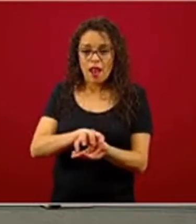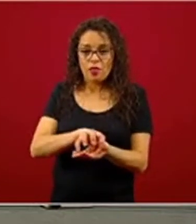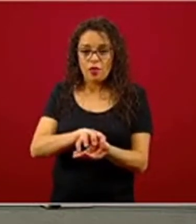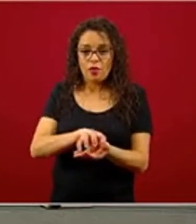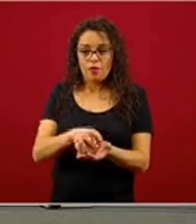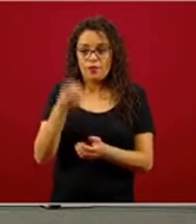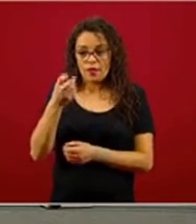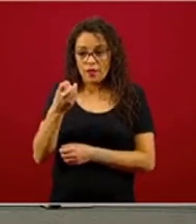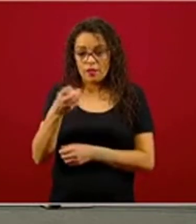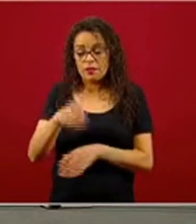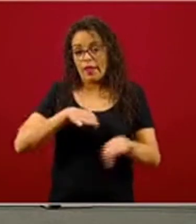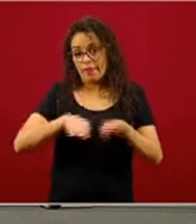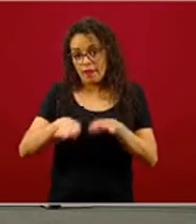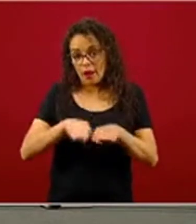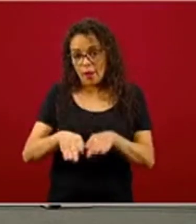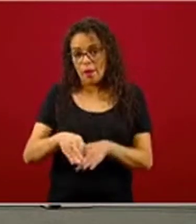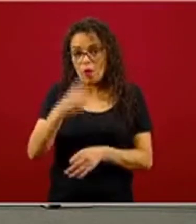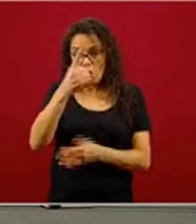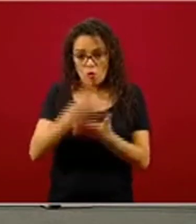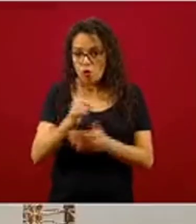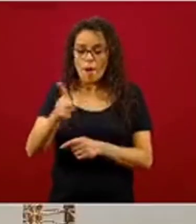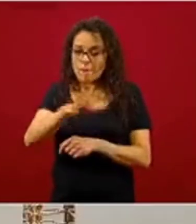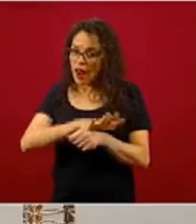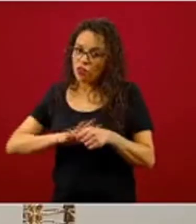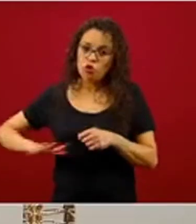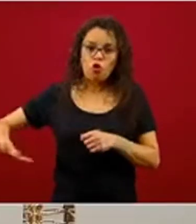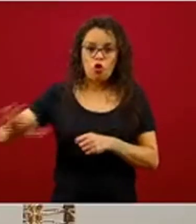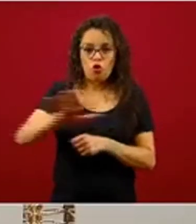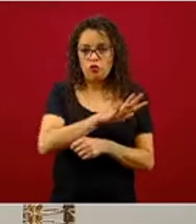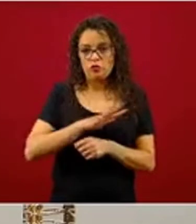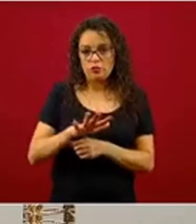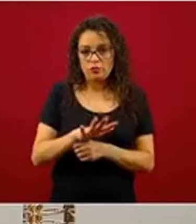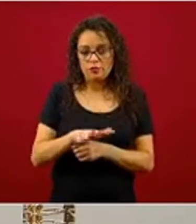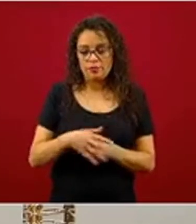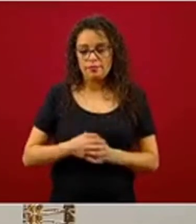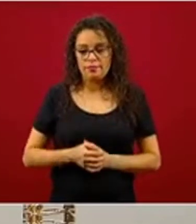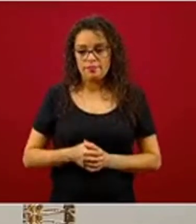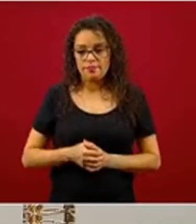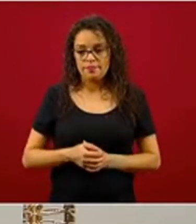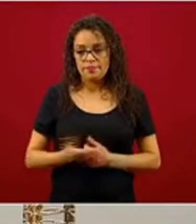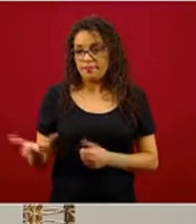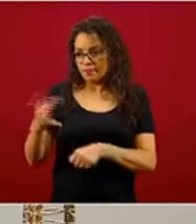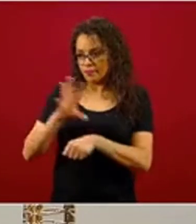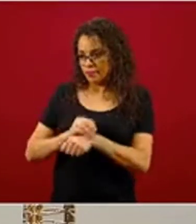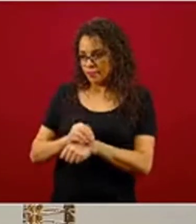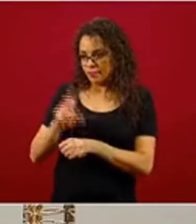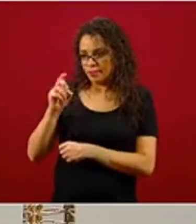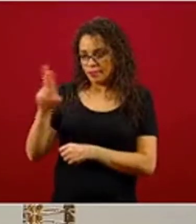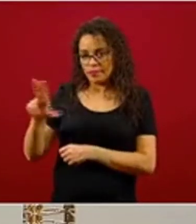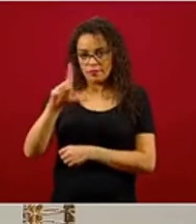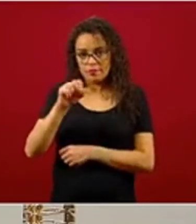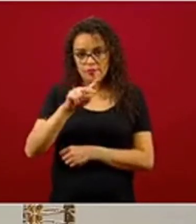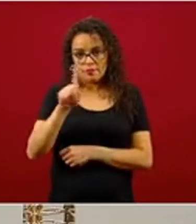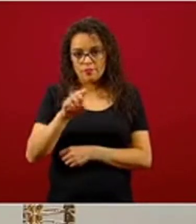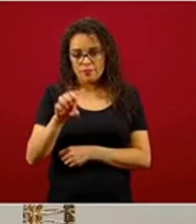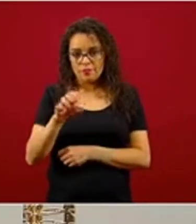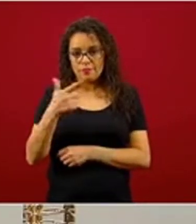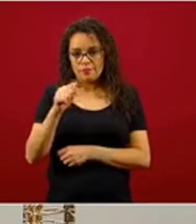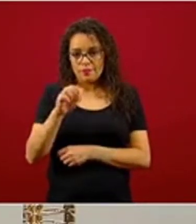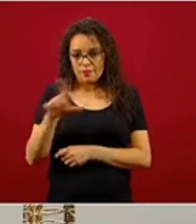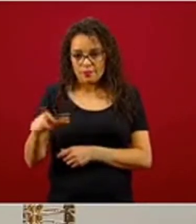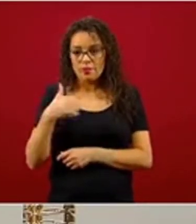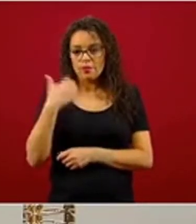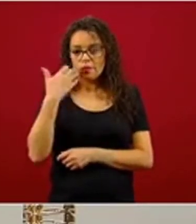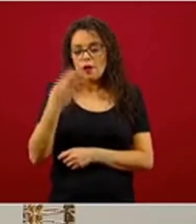es para todos, tanto el bono como las notas de mérito. Y si me permite el doctor López-Gatell, una muy buena noticia de viernes que se las